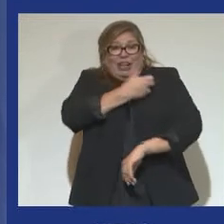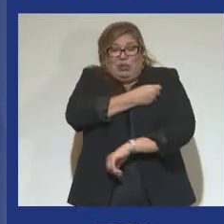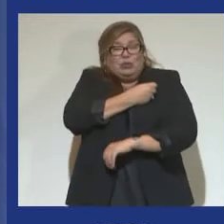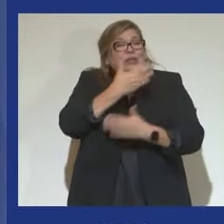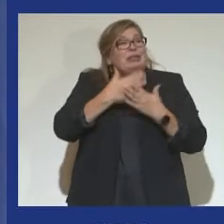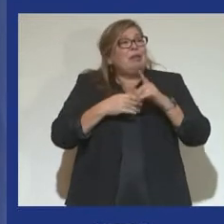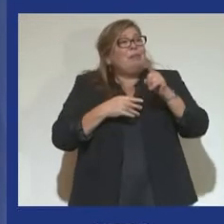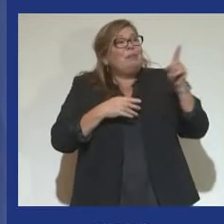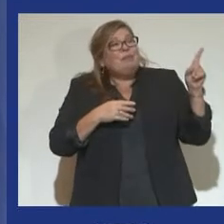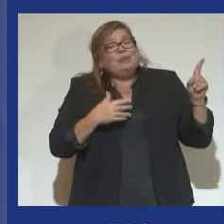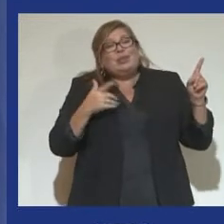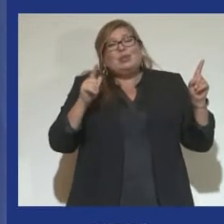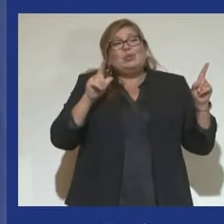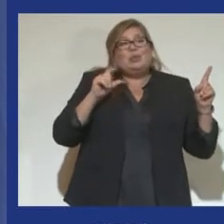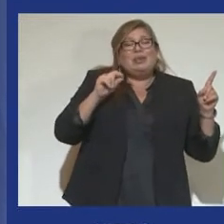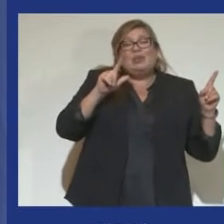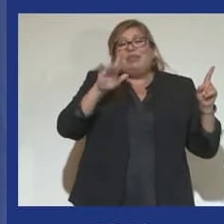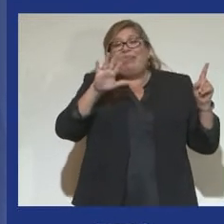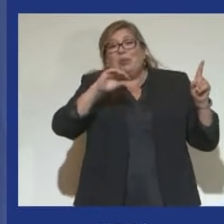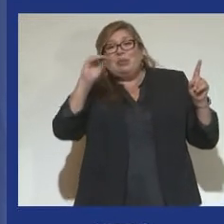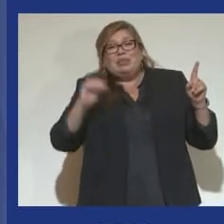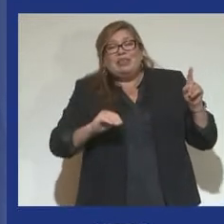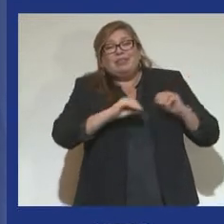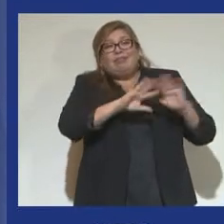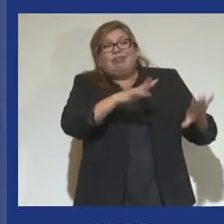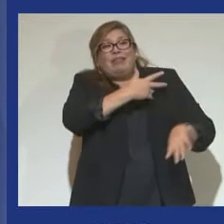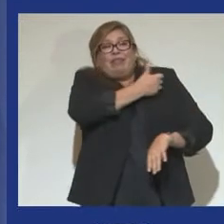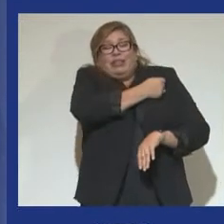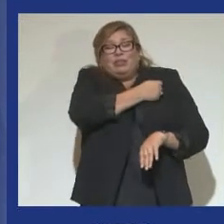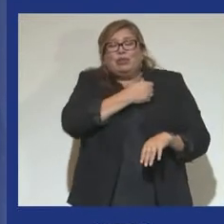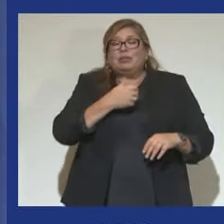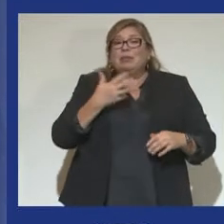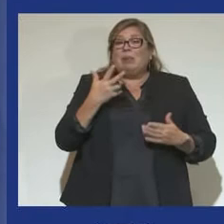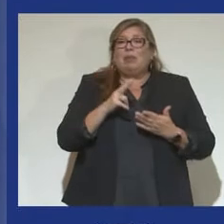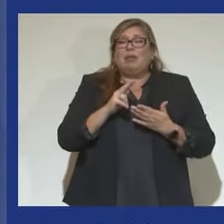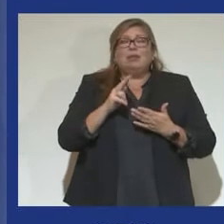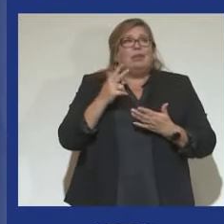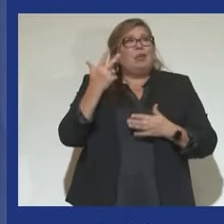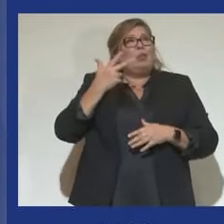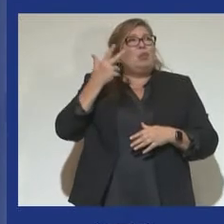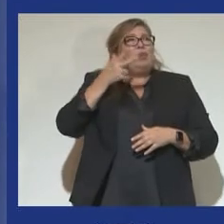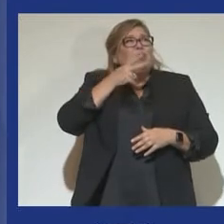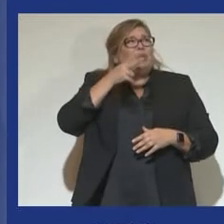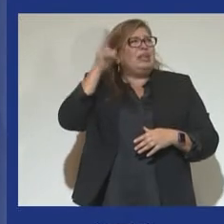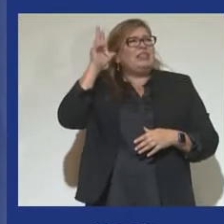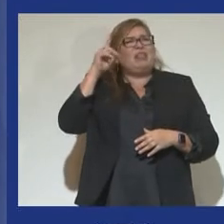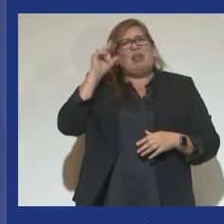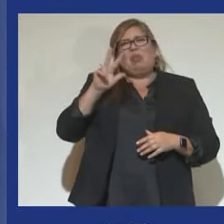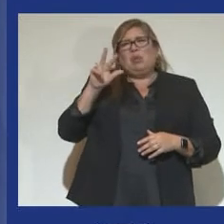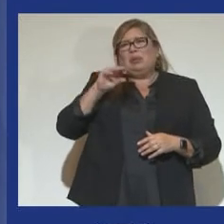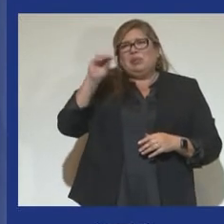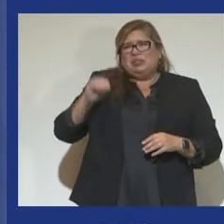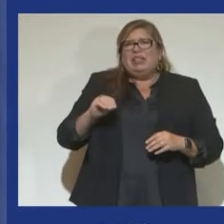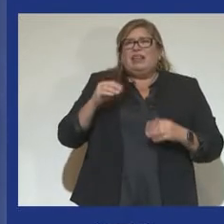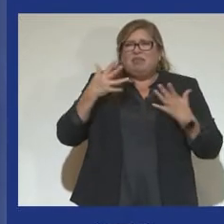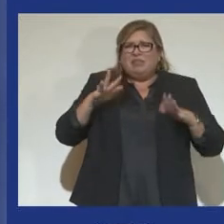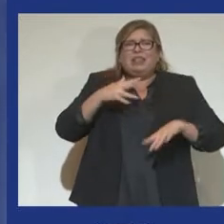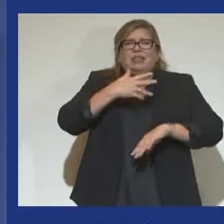en algunos están en el 2025 hace 3 días ahora están cerca de 30 33%